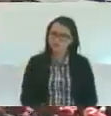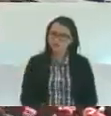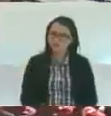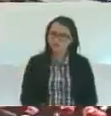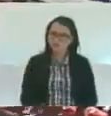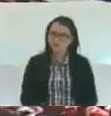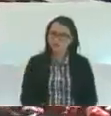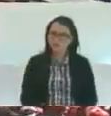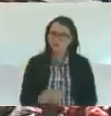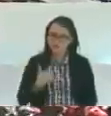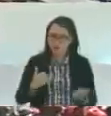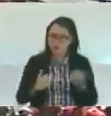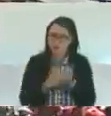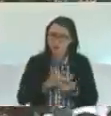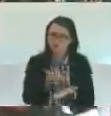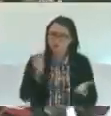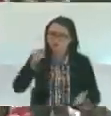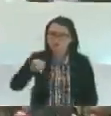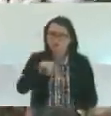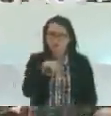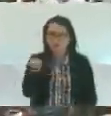¡Cuento con ustedes!